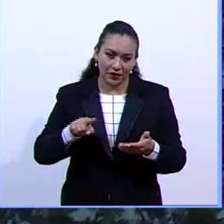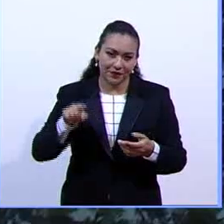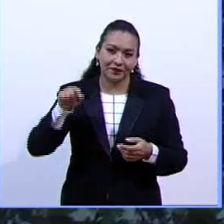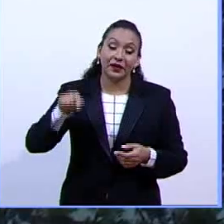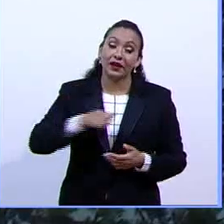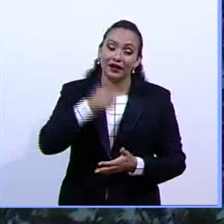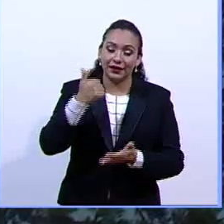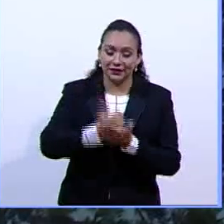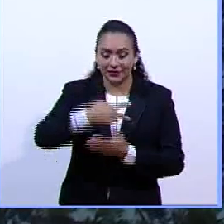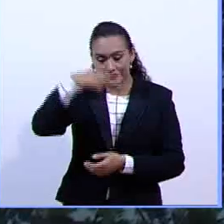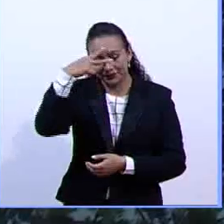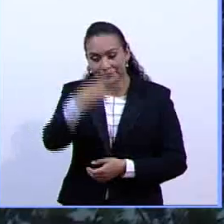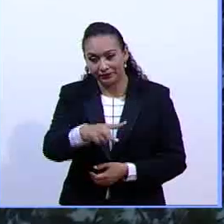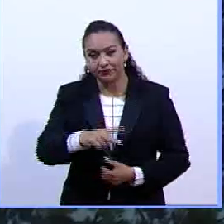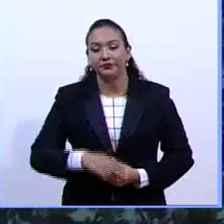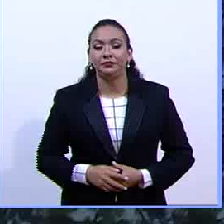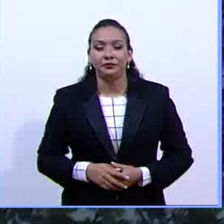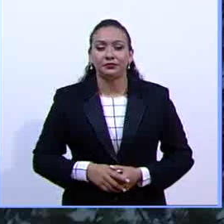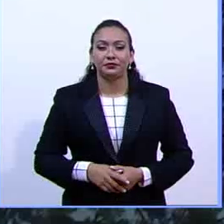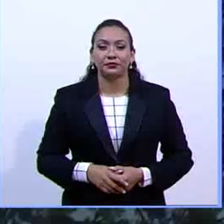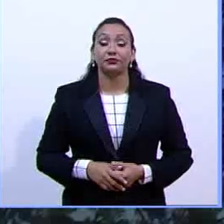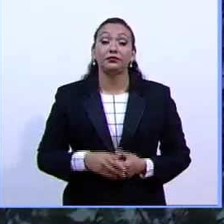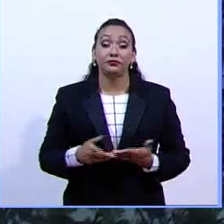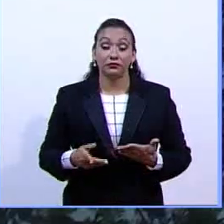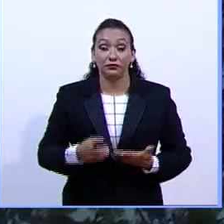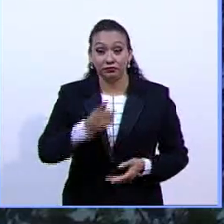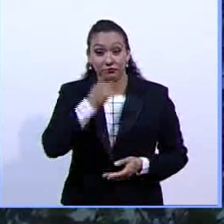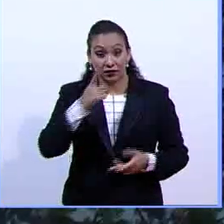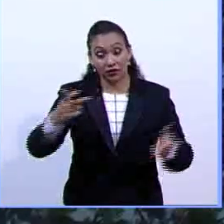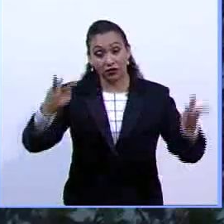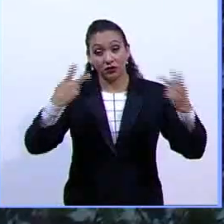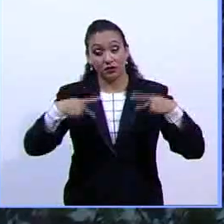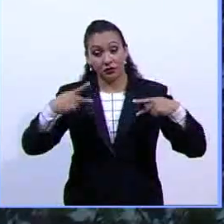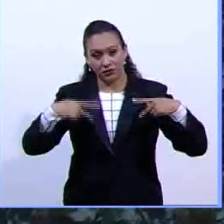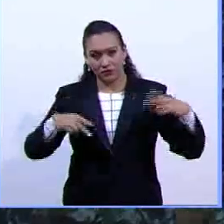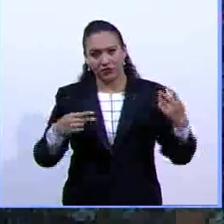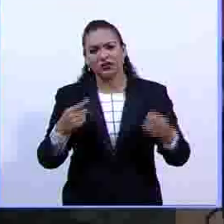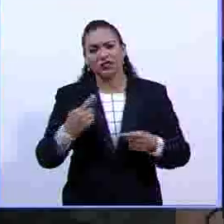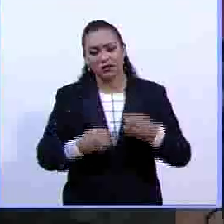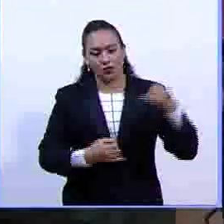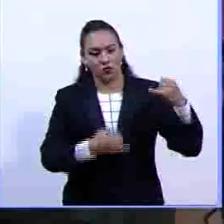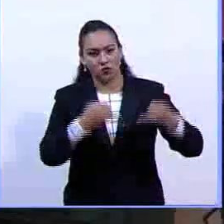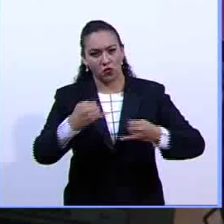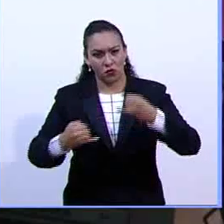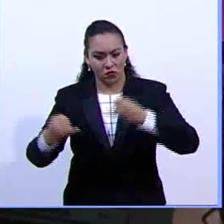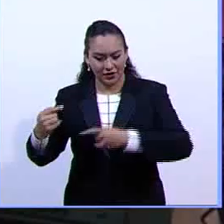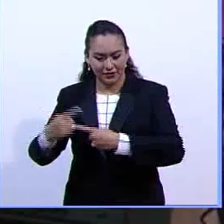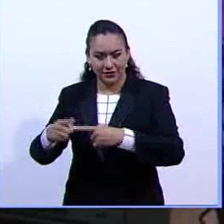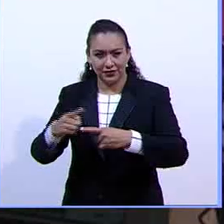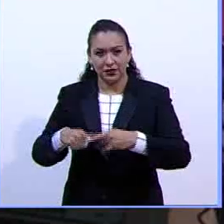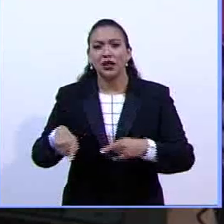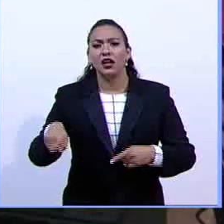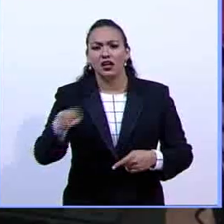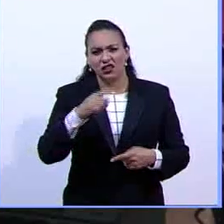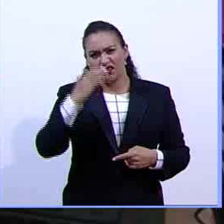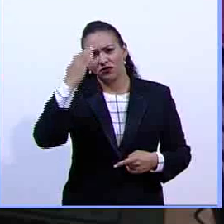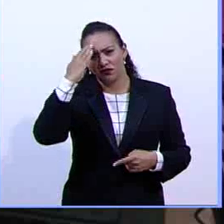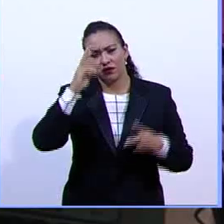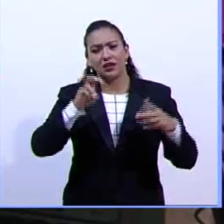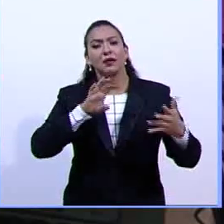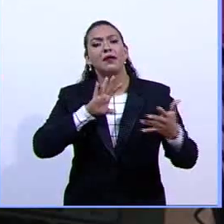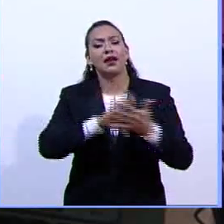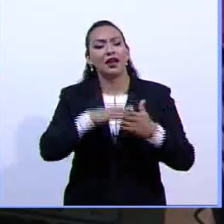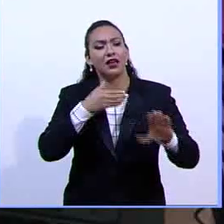residencia en la Ciudad de México, el cual determinó que las personas juzgadoras de distrito sí pueden conocer de causas penales